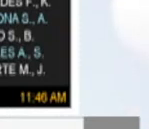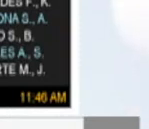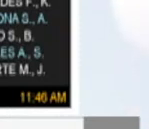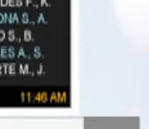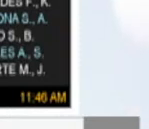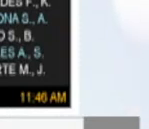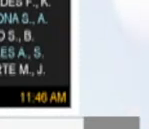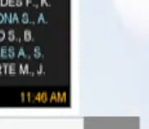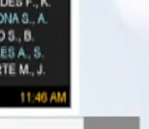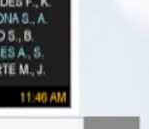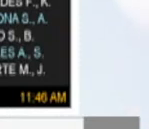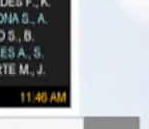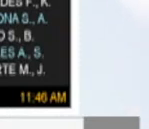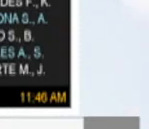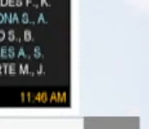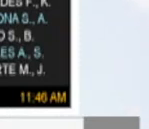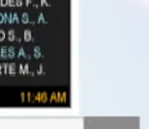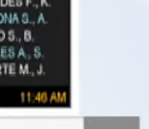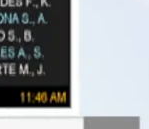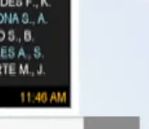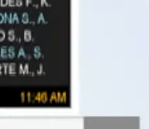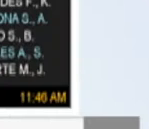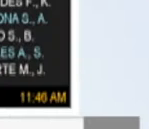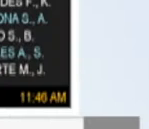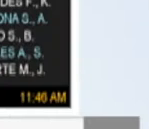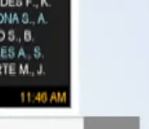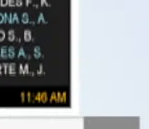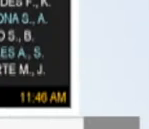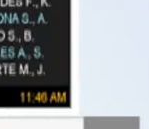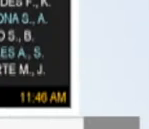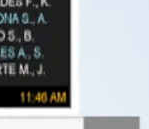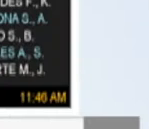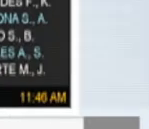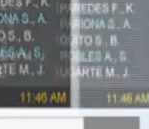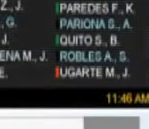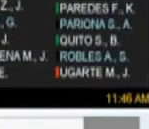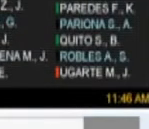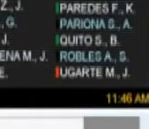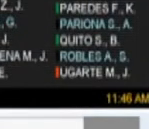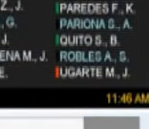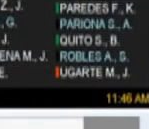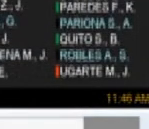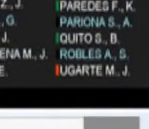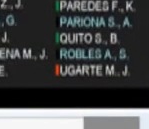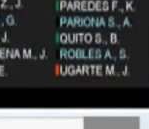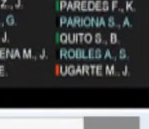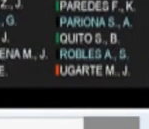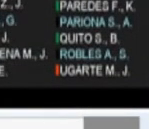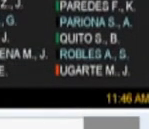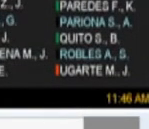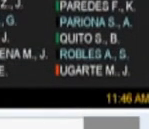Señores congresistas, se va a declarar el cierre de la votación. Votación cerrada.